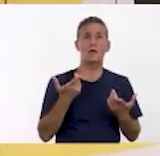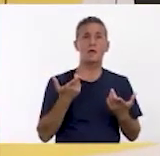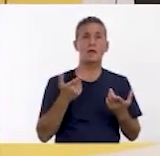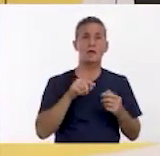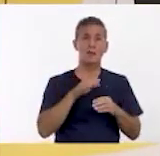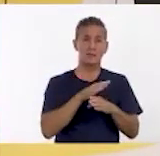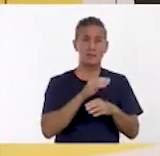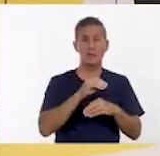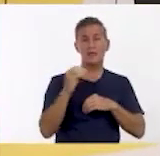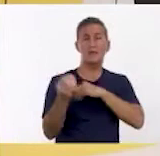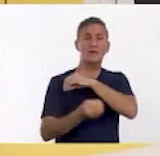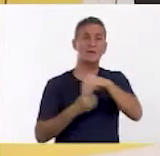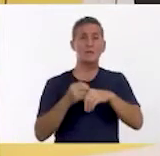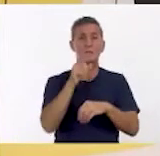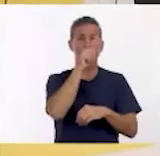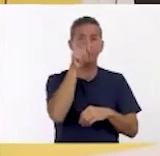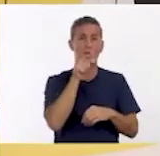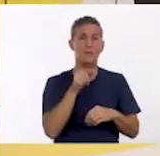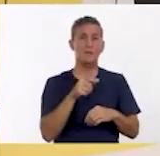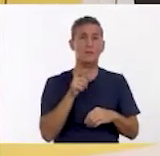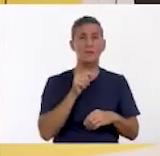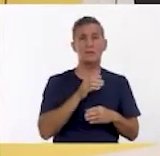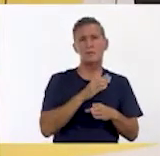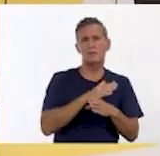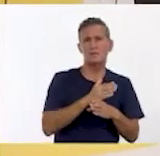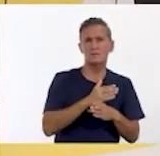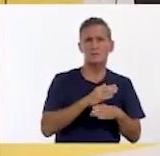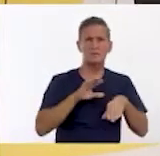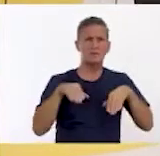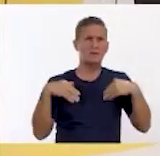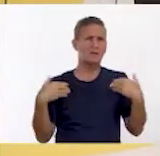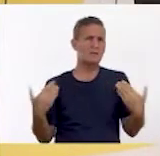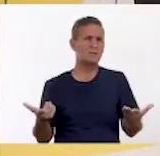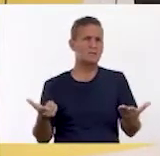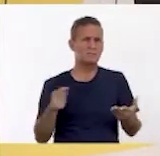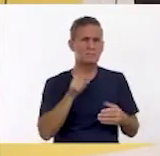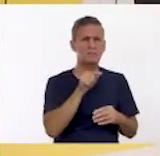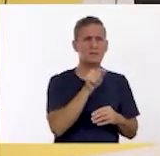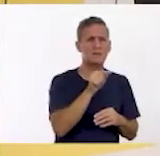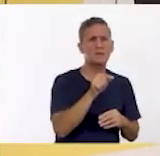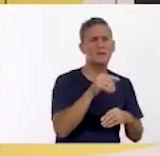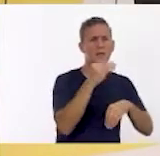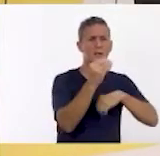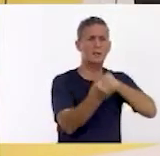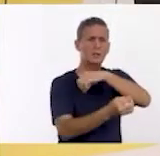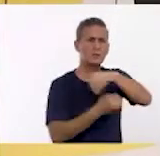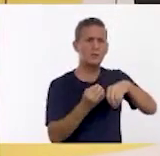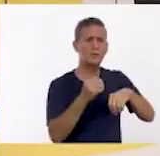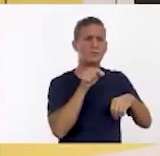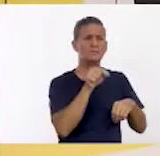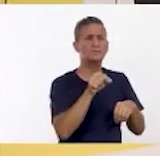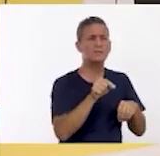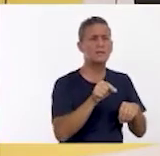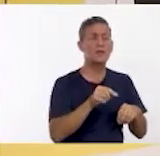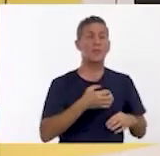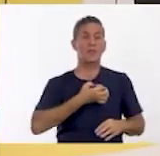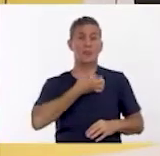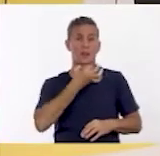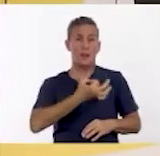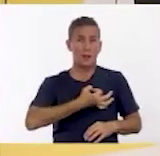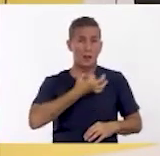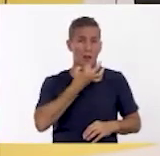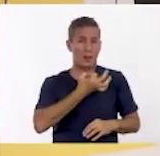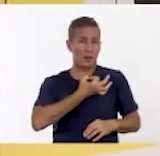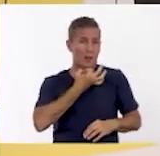pregunta relacionada con esto, que ellos argumenten qué significa, qué representan estos cambios que están